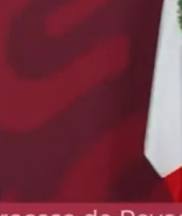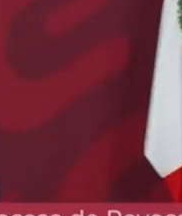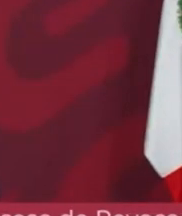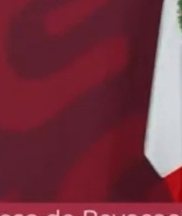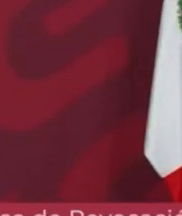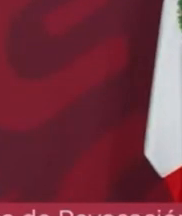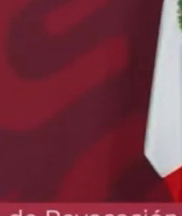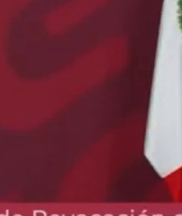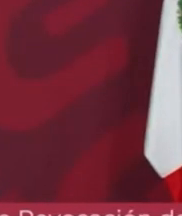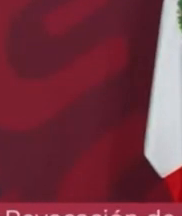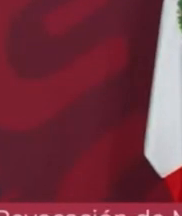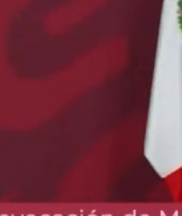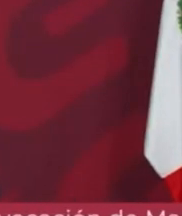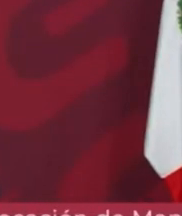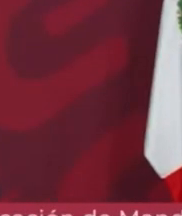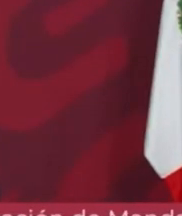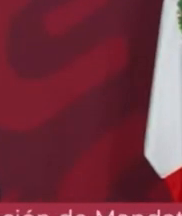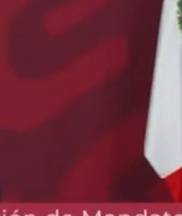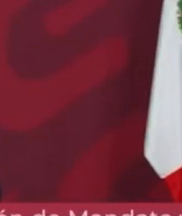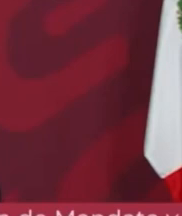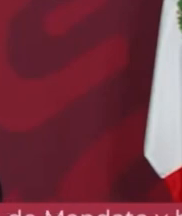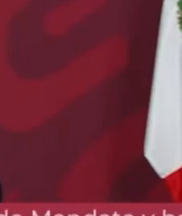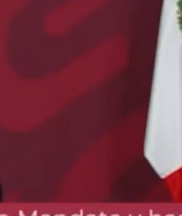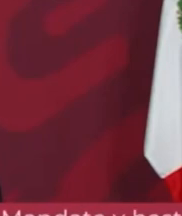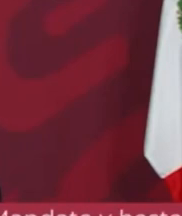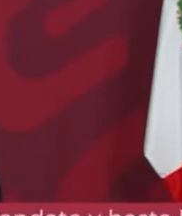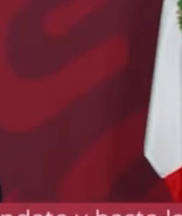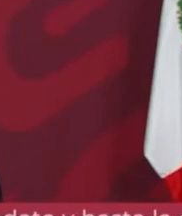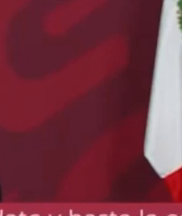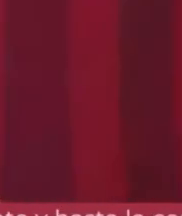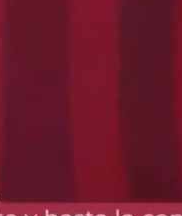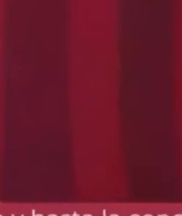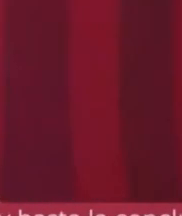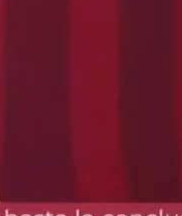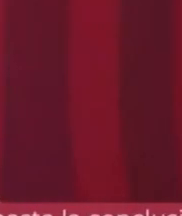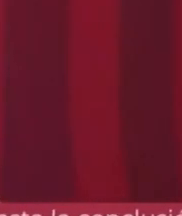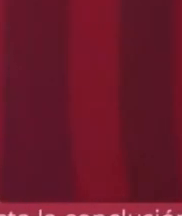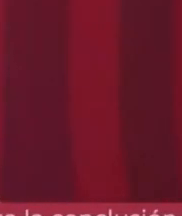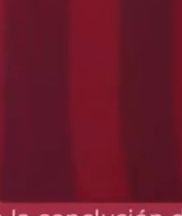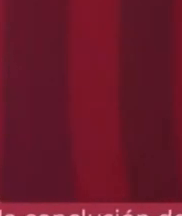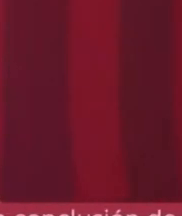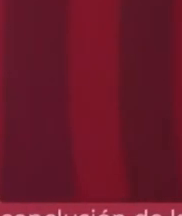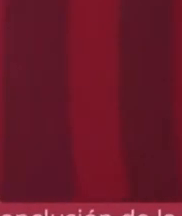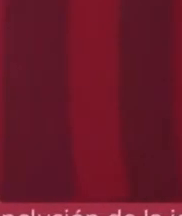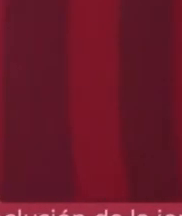poniendo para quien compre el banco es que ese acervo se queda en